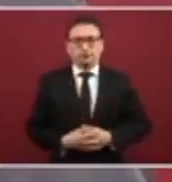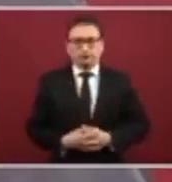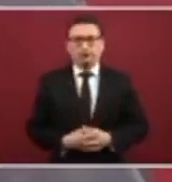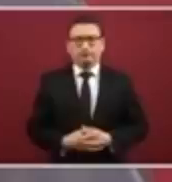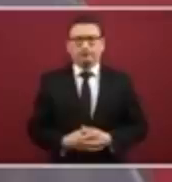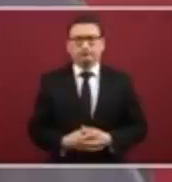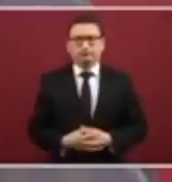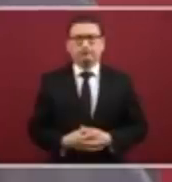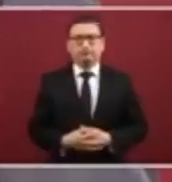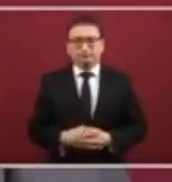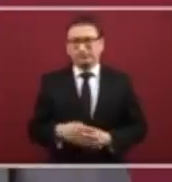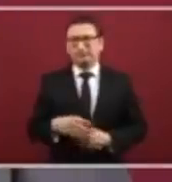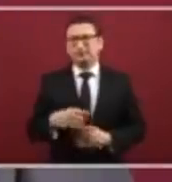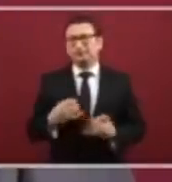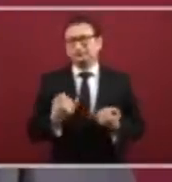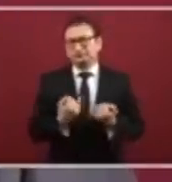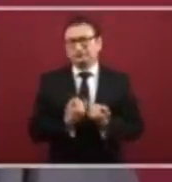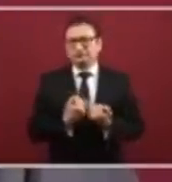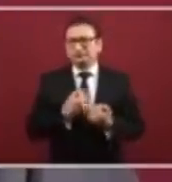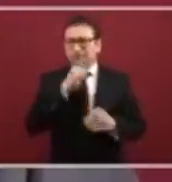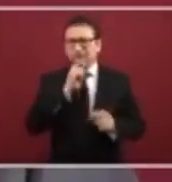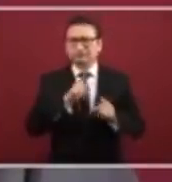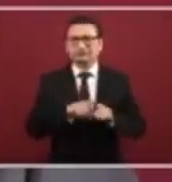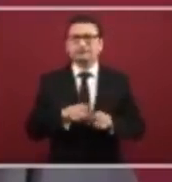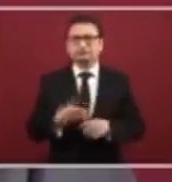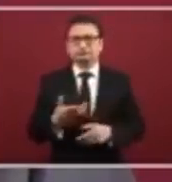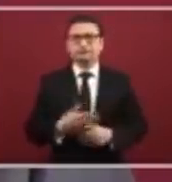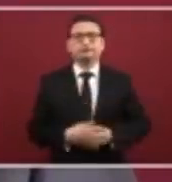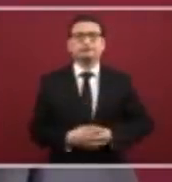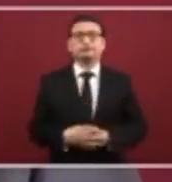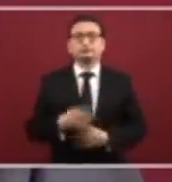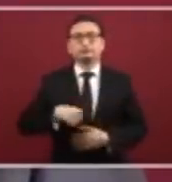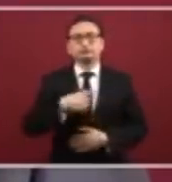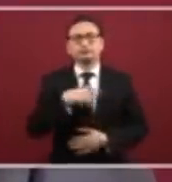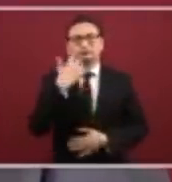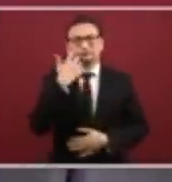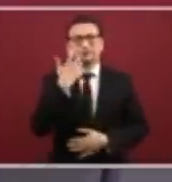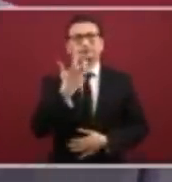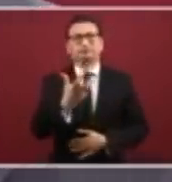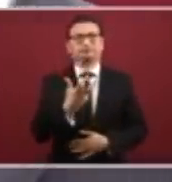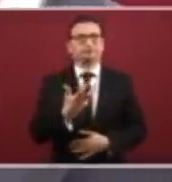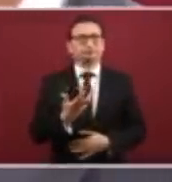nuestros compromisos y además queremos dejar